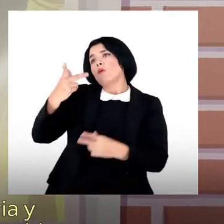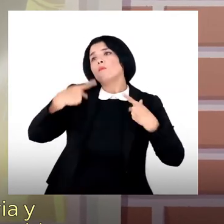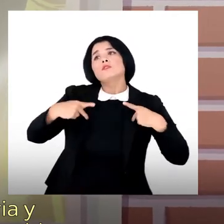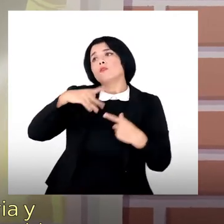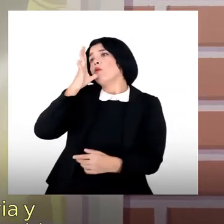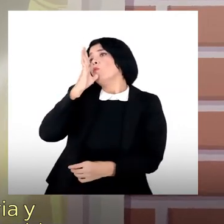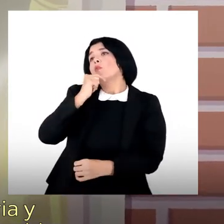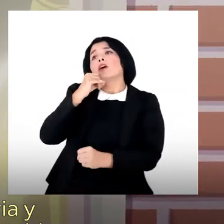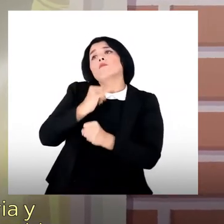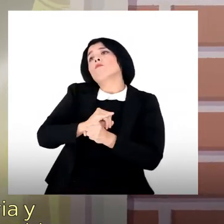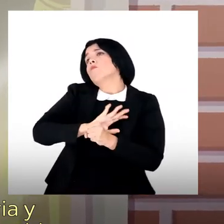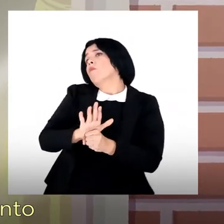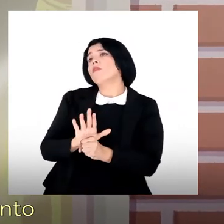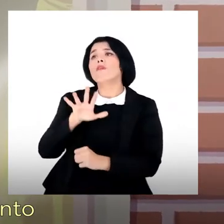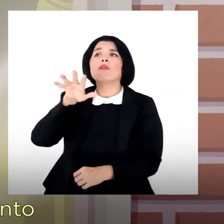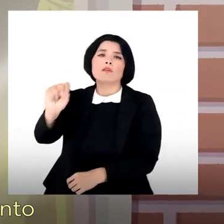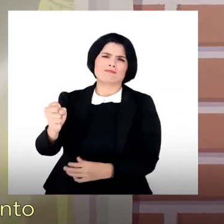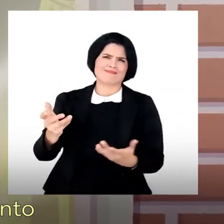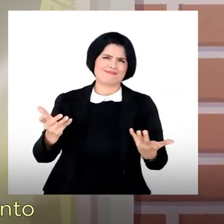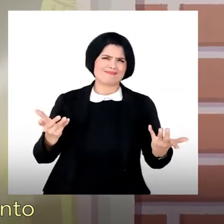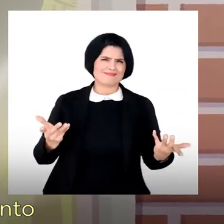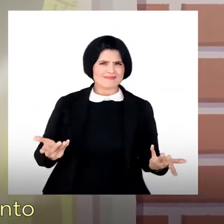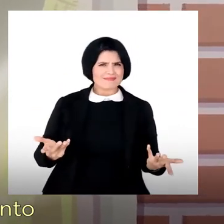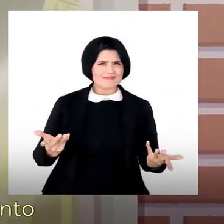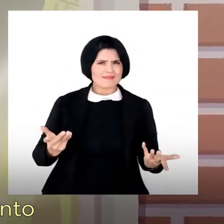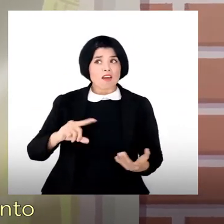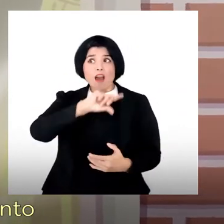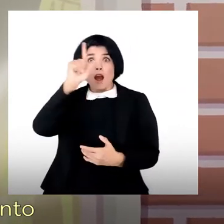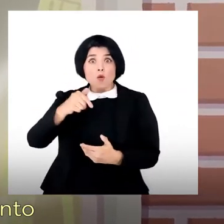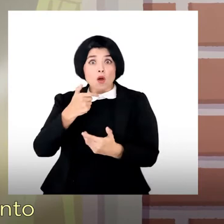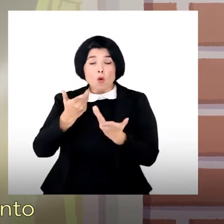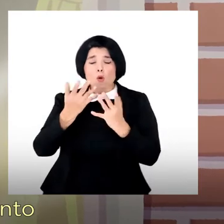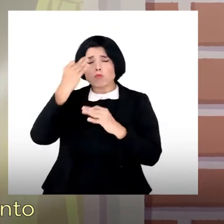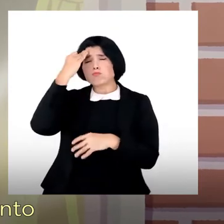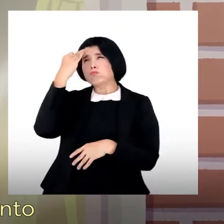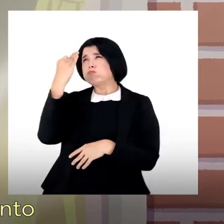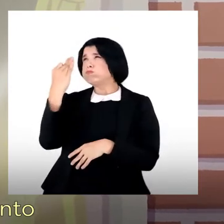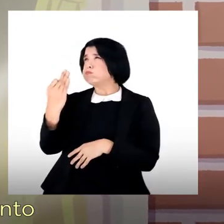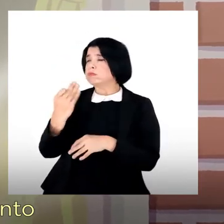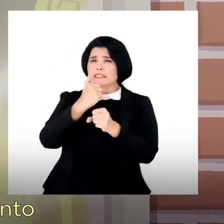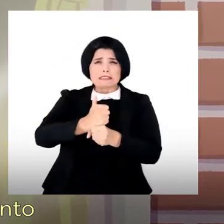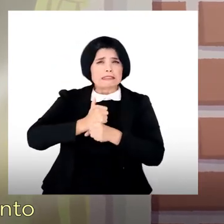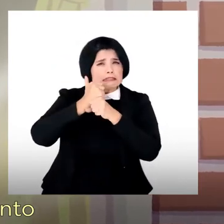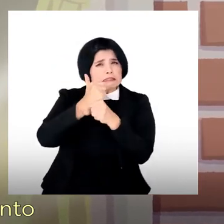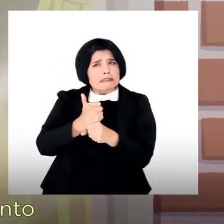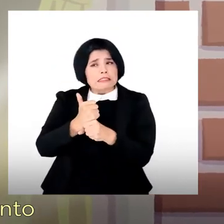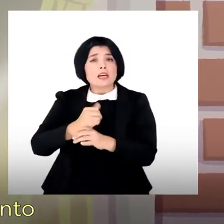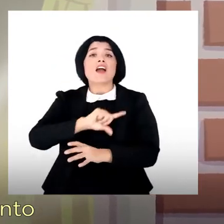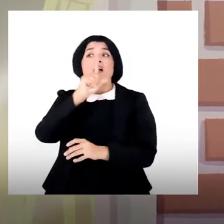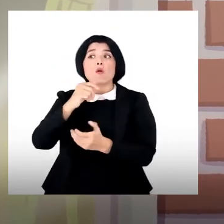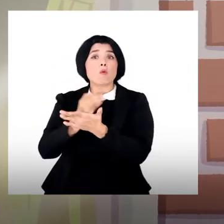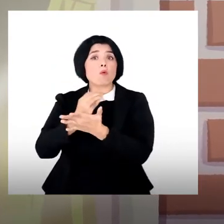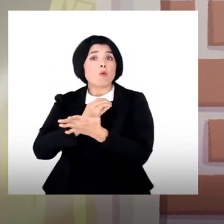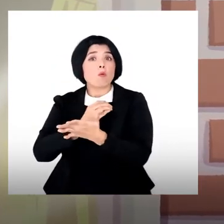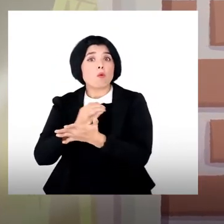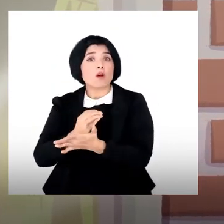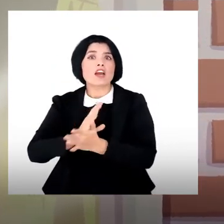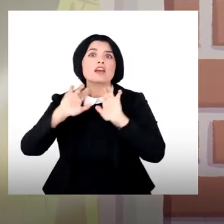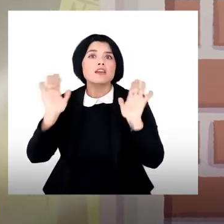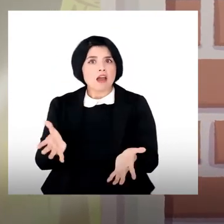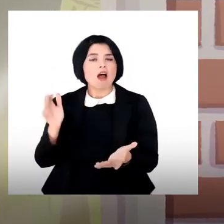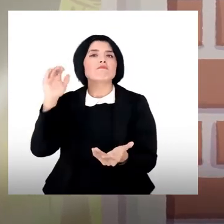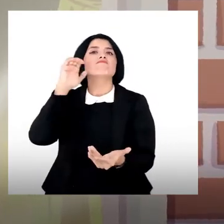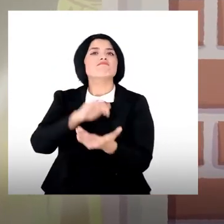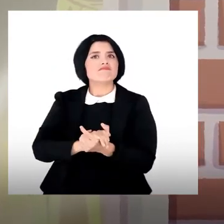inalcanzable. Pero después de mucho sufrimiento, la mujer se curaba, se casaba con el príncipe